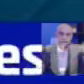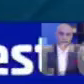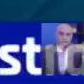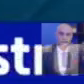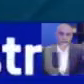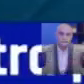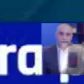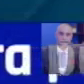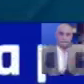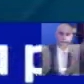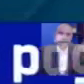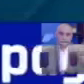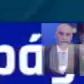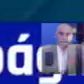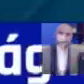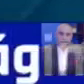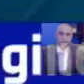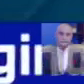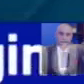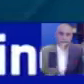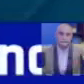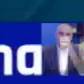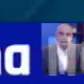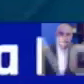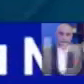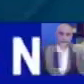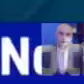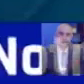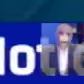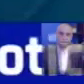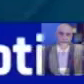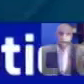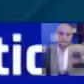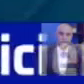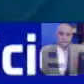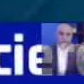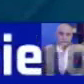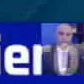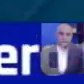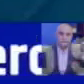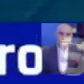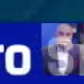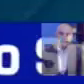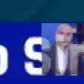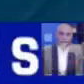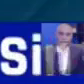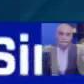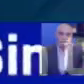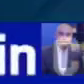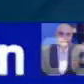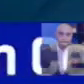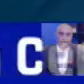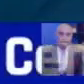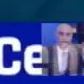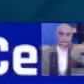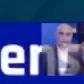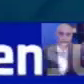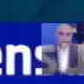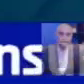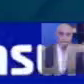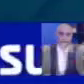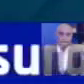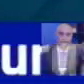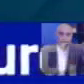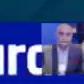Juana Belén Gutiérrez de Mendoza, también nos vamos a dar cuenta de que la prensa siempre ha sido de izquierda. Hoy ya en